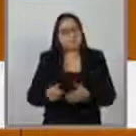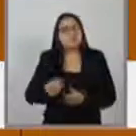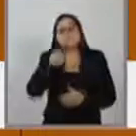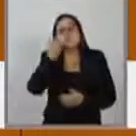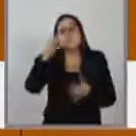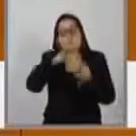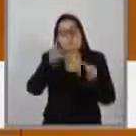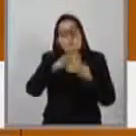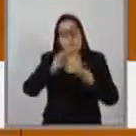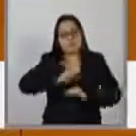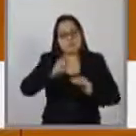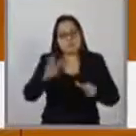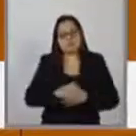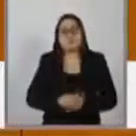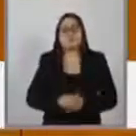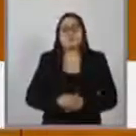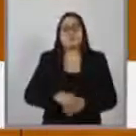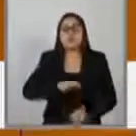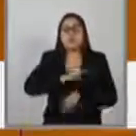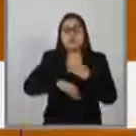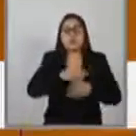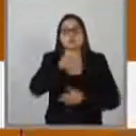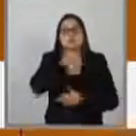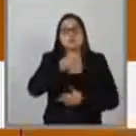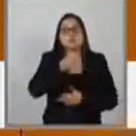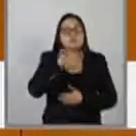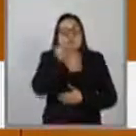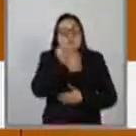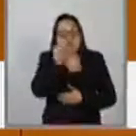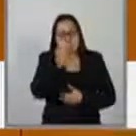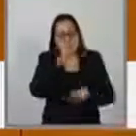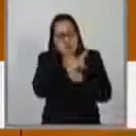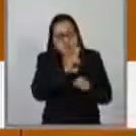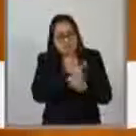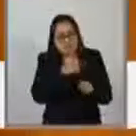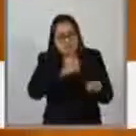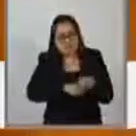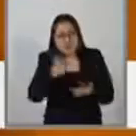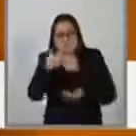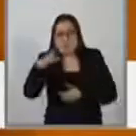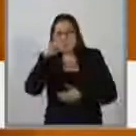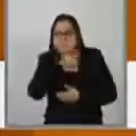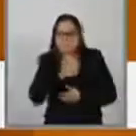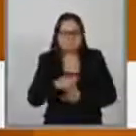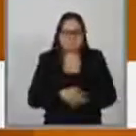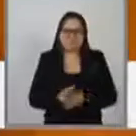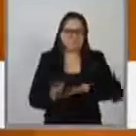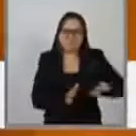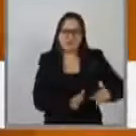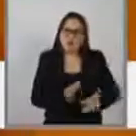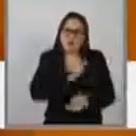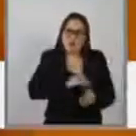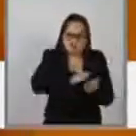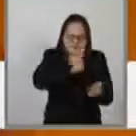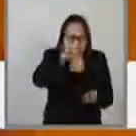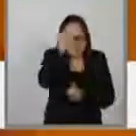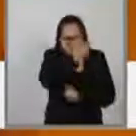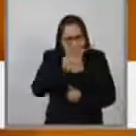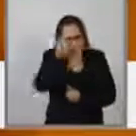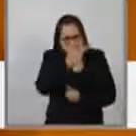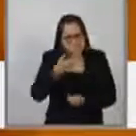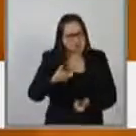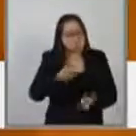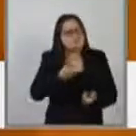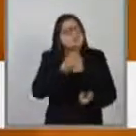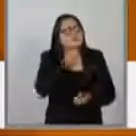se trata de que todas las estancias infantiles sean malas o buenas. Estamos a favor de que se audite, que se entregue de manera